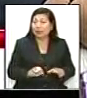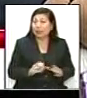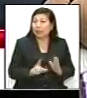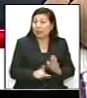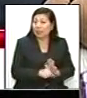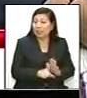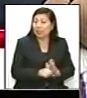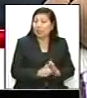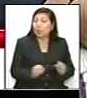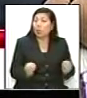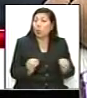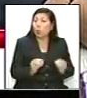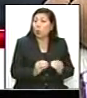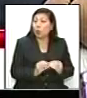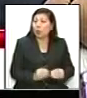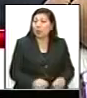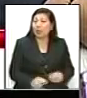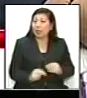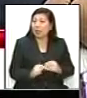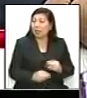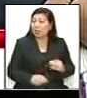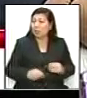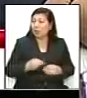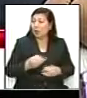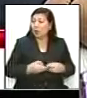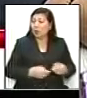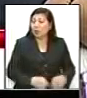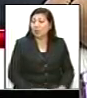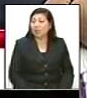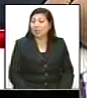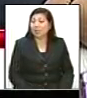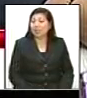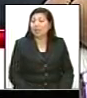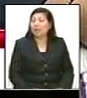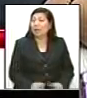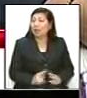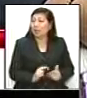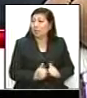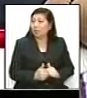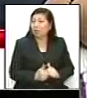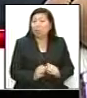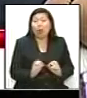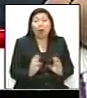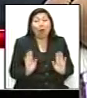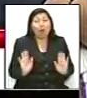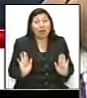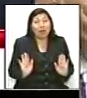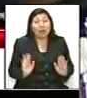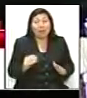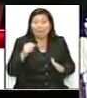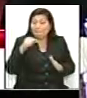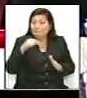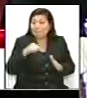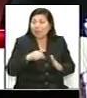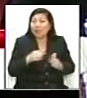ley orgánica de la Junta Nacional de Justicia, la reforma que ojalá sea a